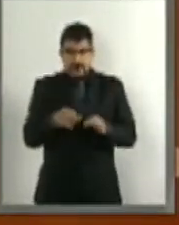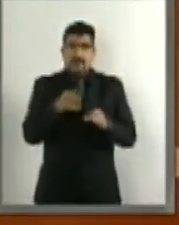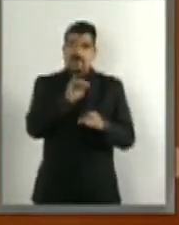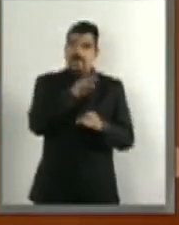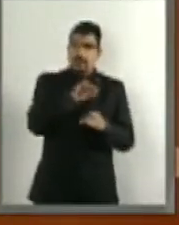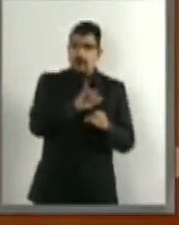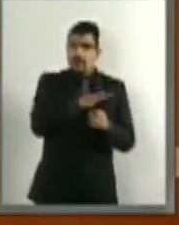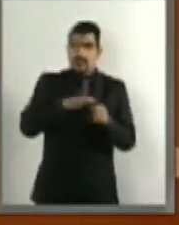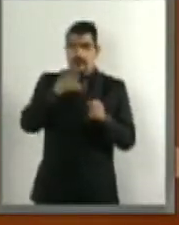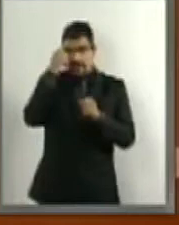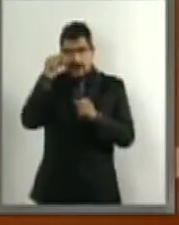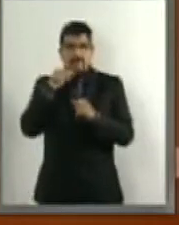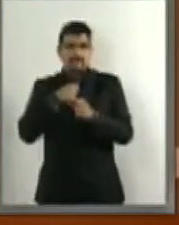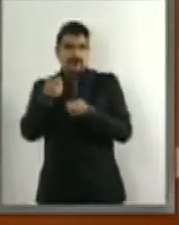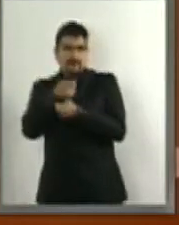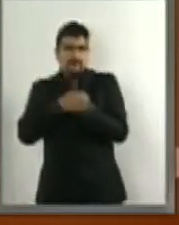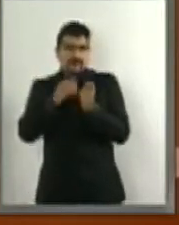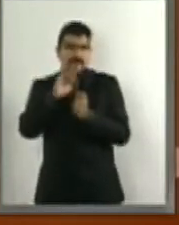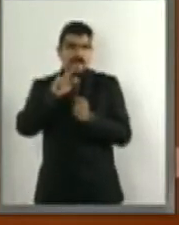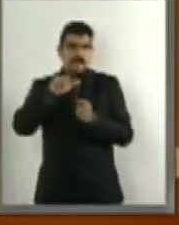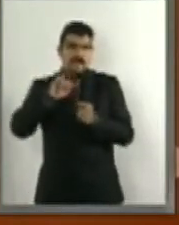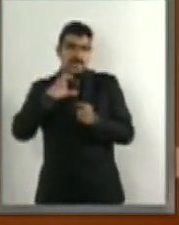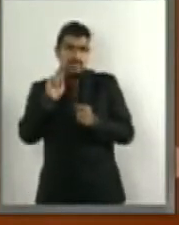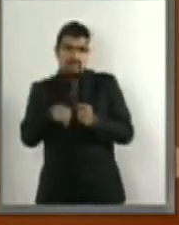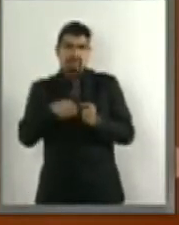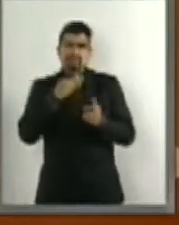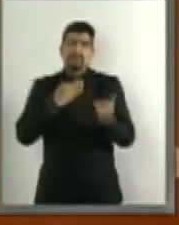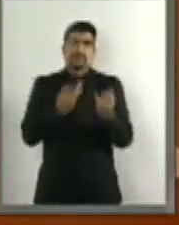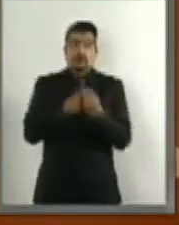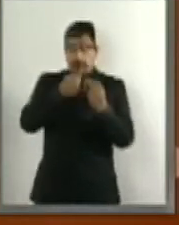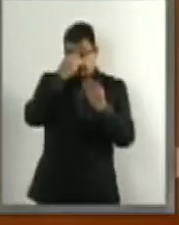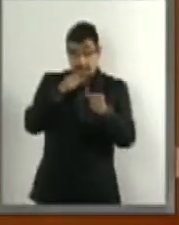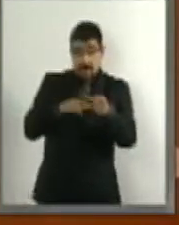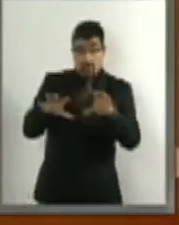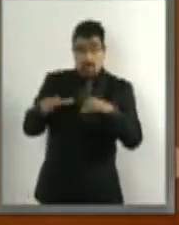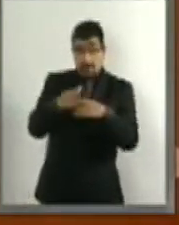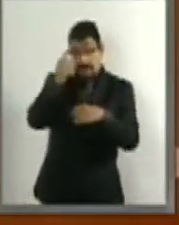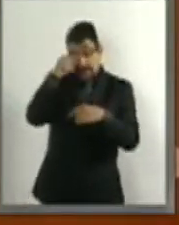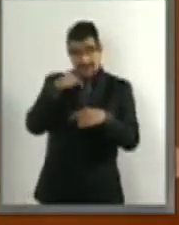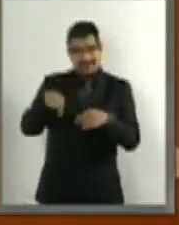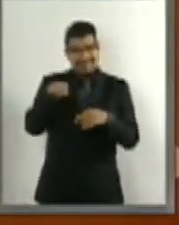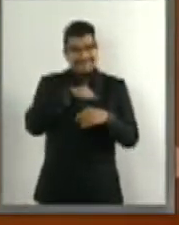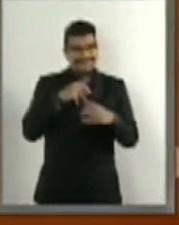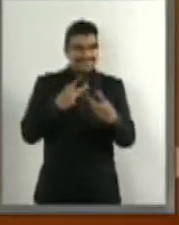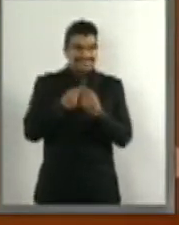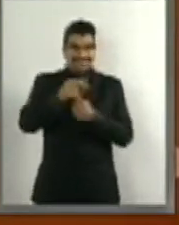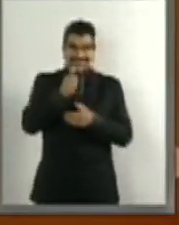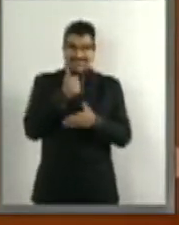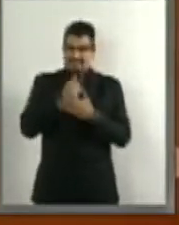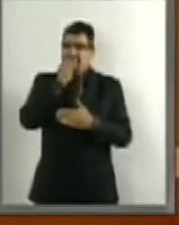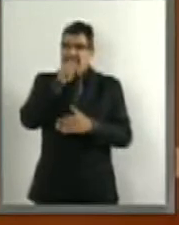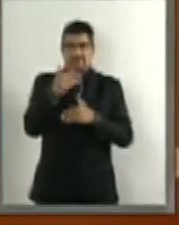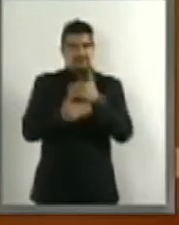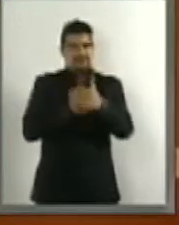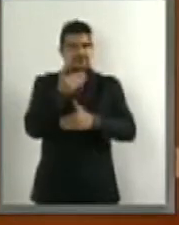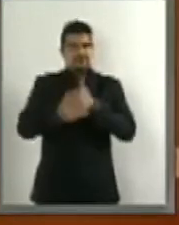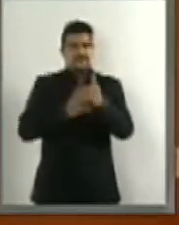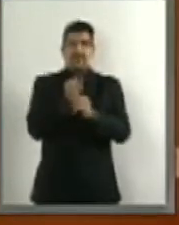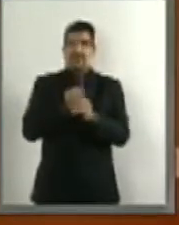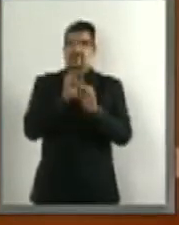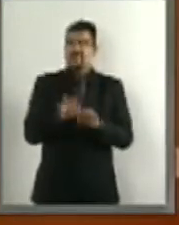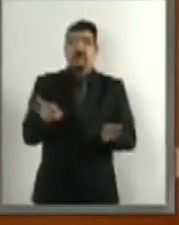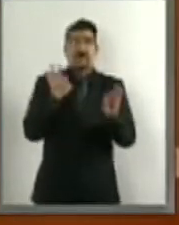de Fiscalización. Se nombró al presidente del Comité de Participación Ciudadana y existen importantes avances en lo que se refiere